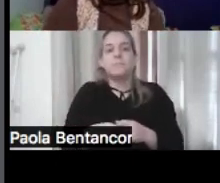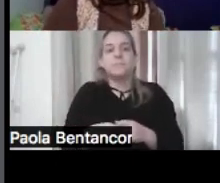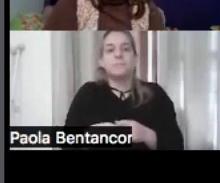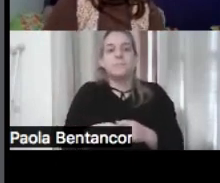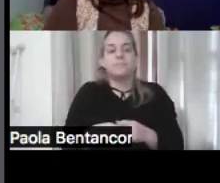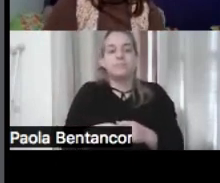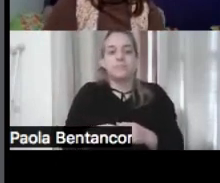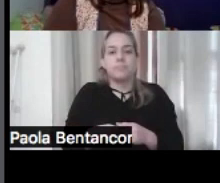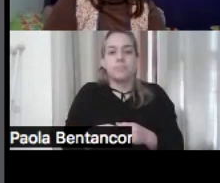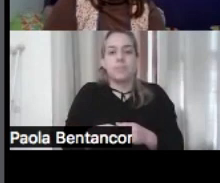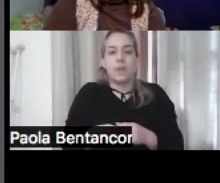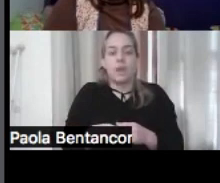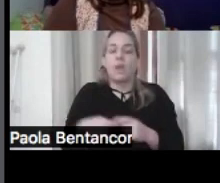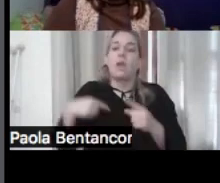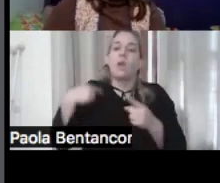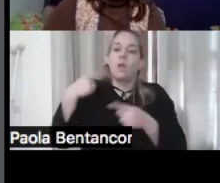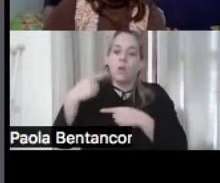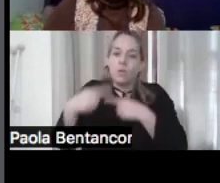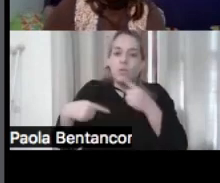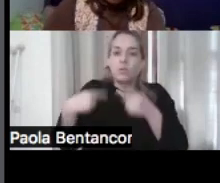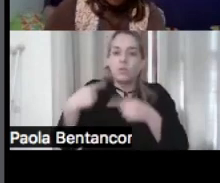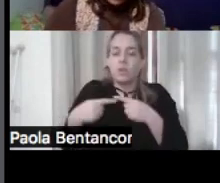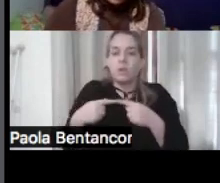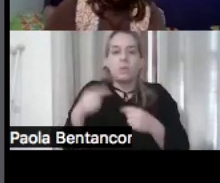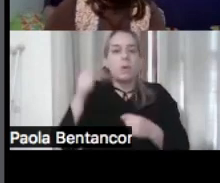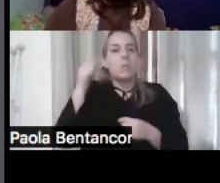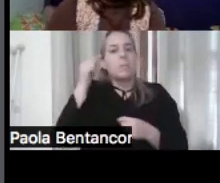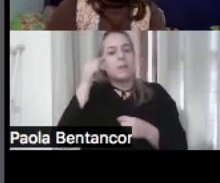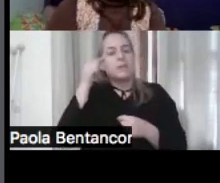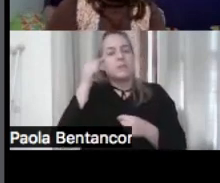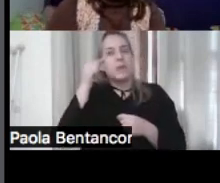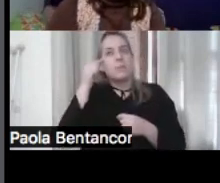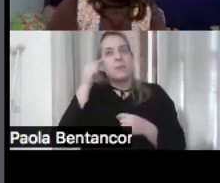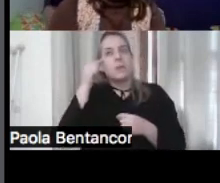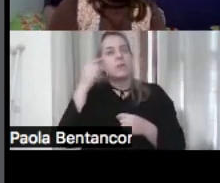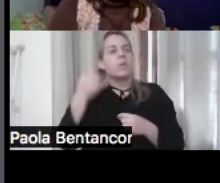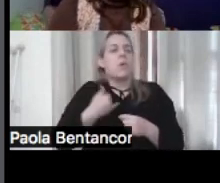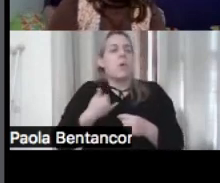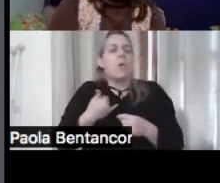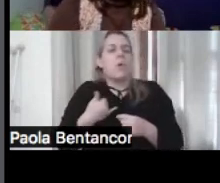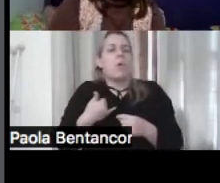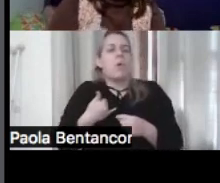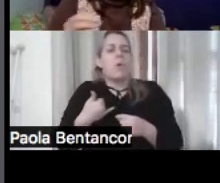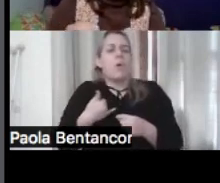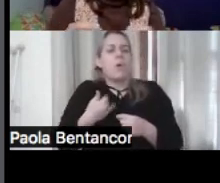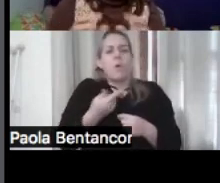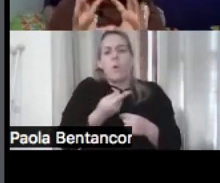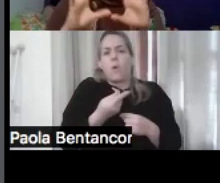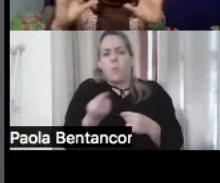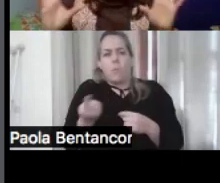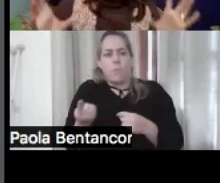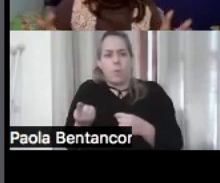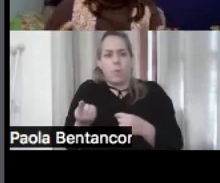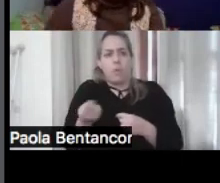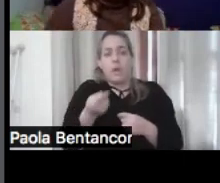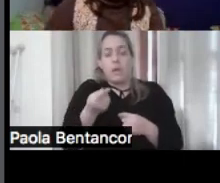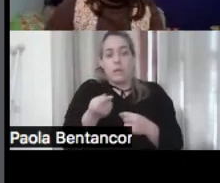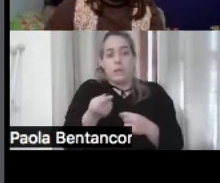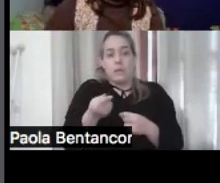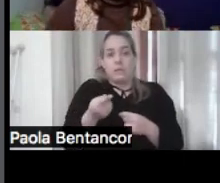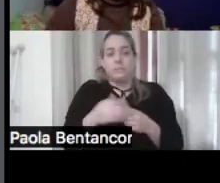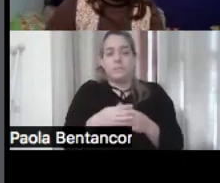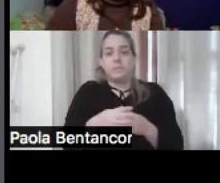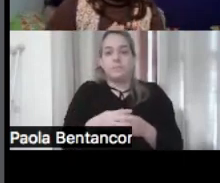Y siguiendo en la línea de pensar en cómo es que generamos estas intervenciones, vamos a definir con